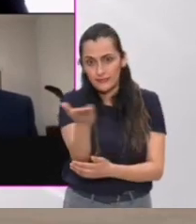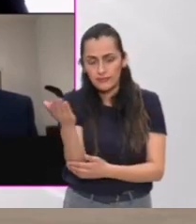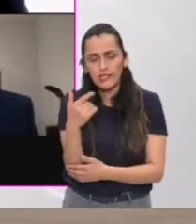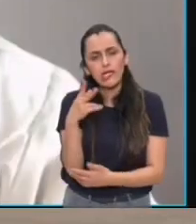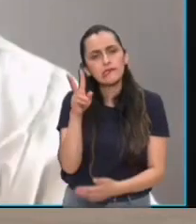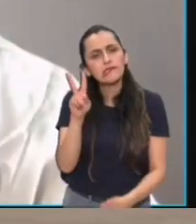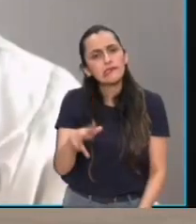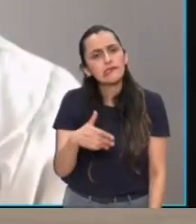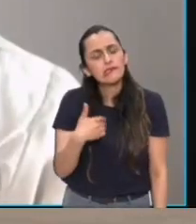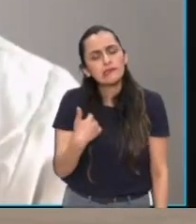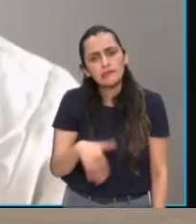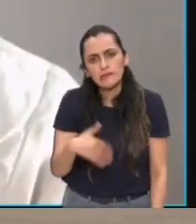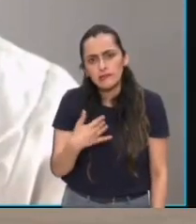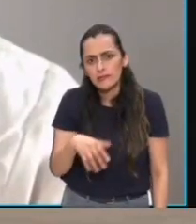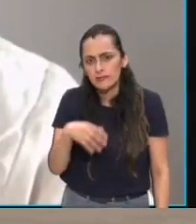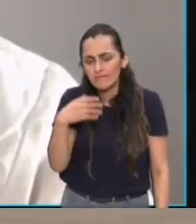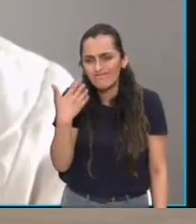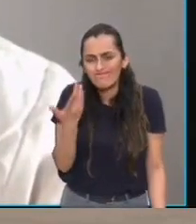pena cómo se desenvuelve